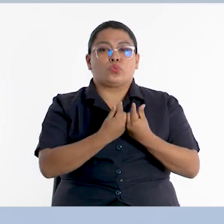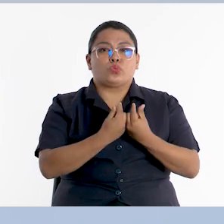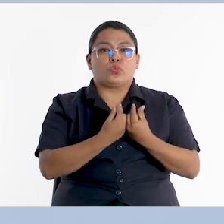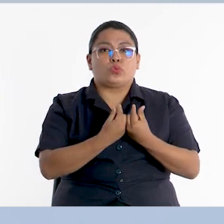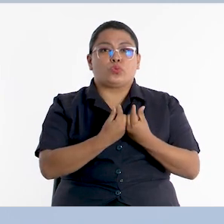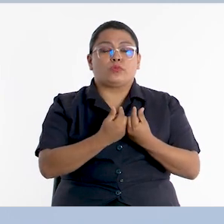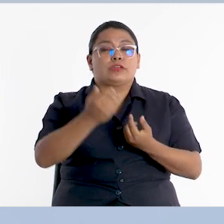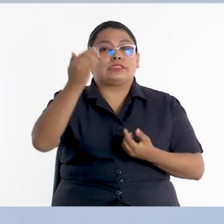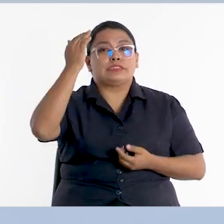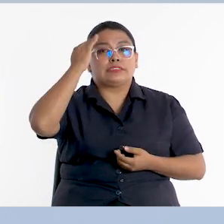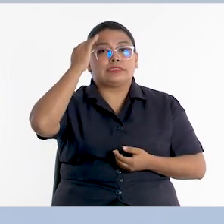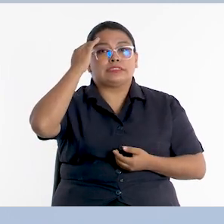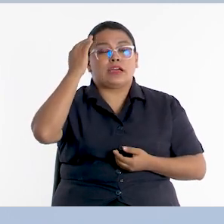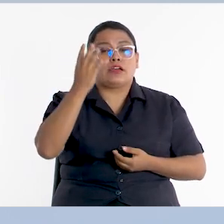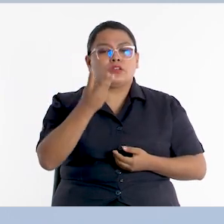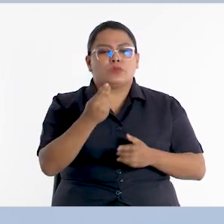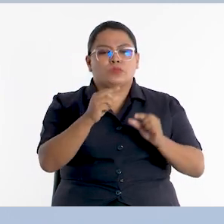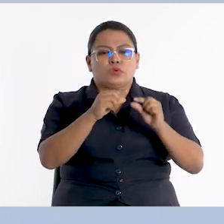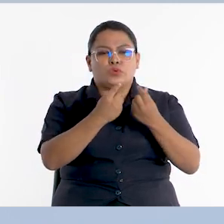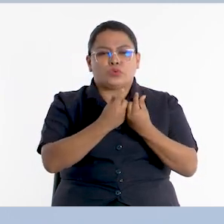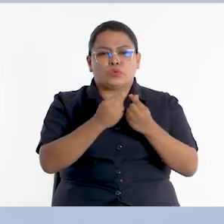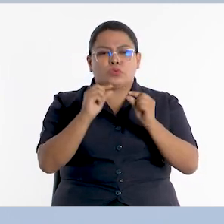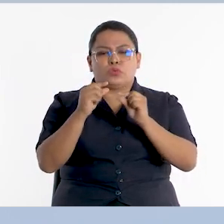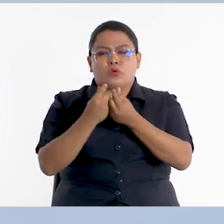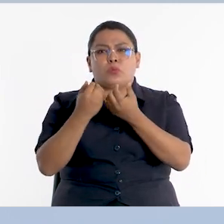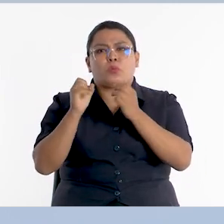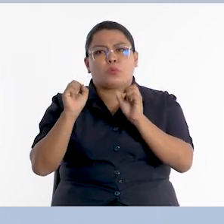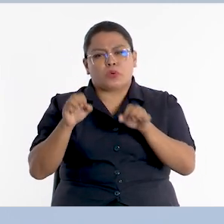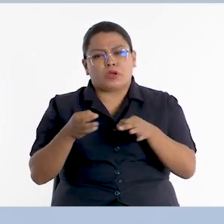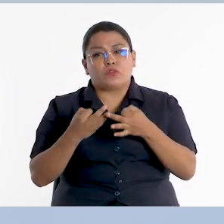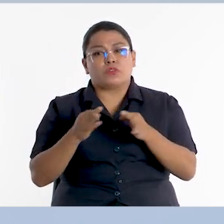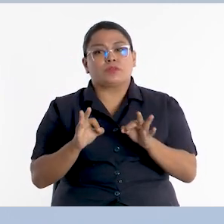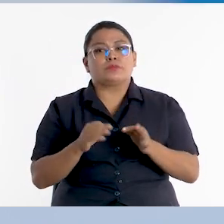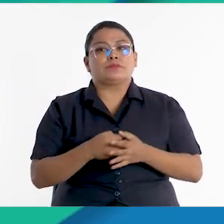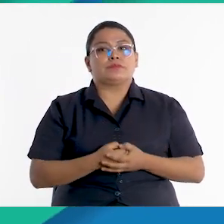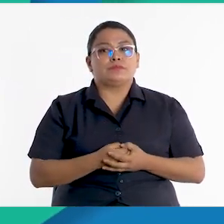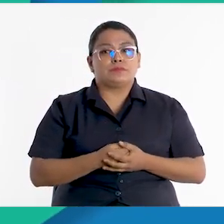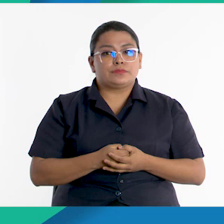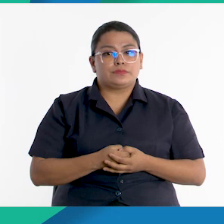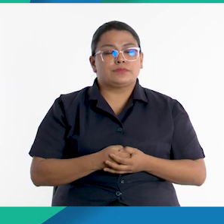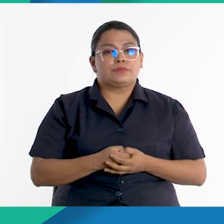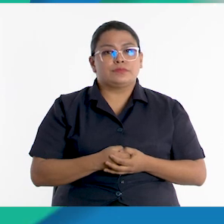grupo y se determina la cantidad de grupos que pueden formarse.